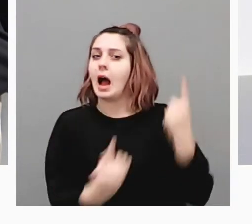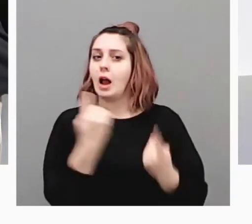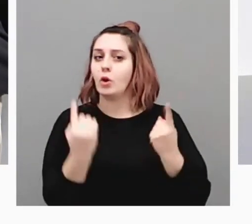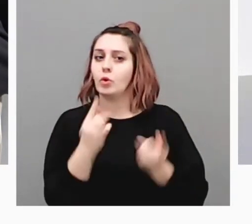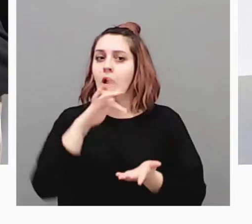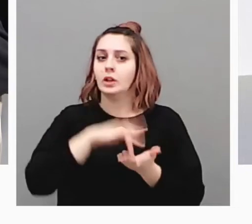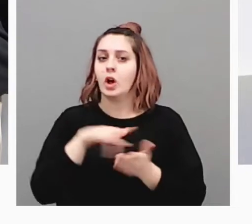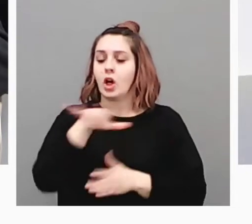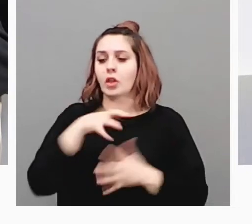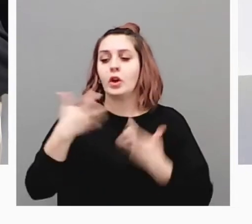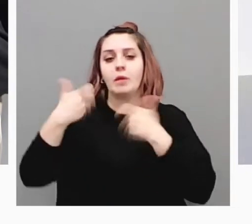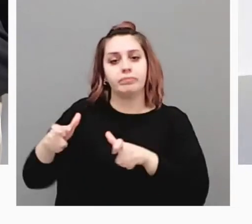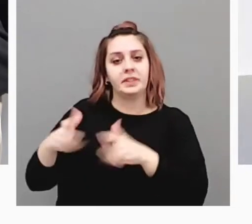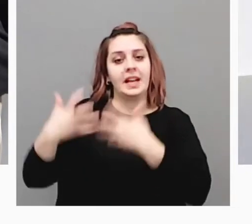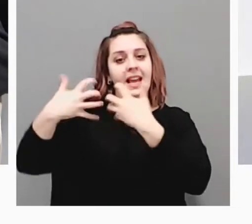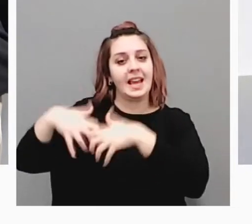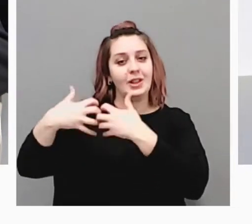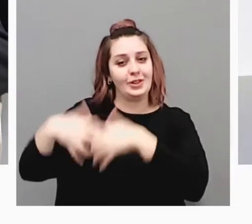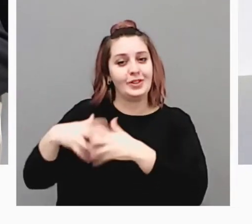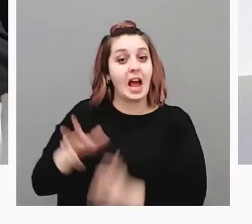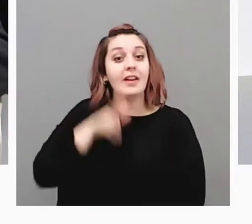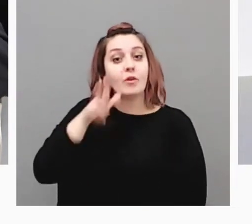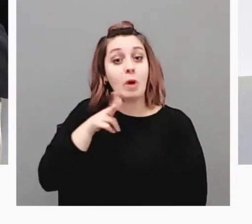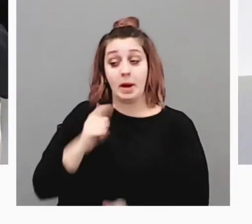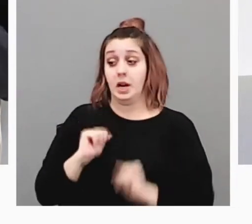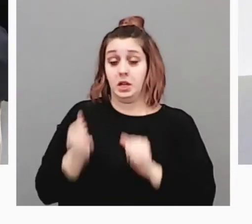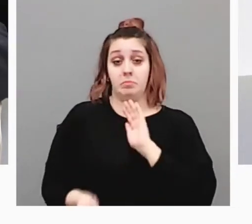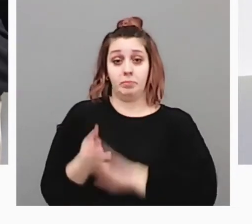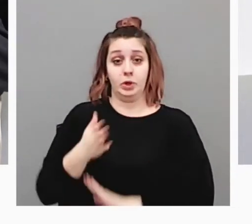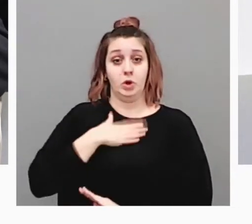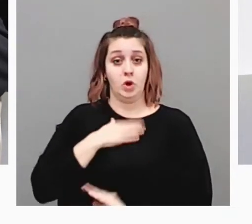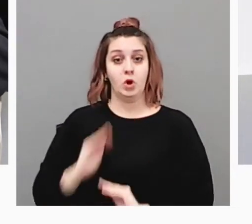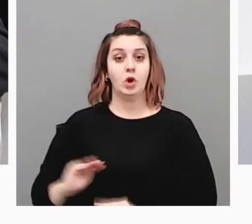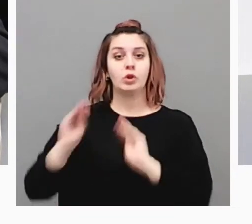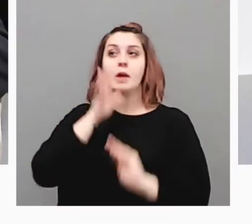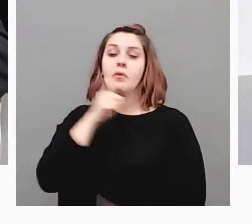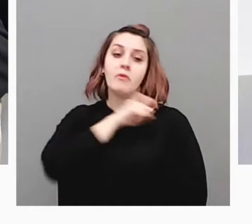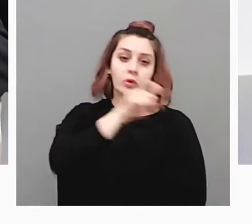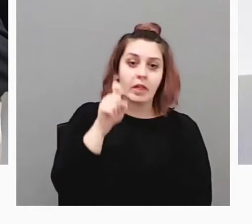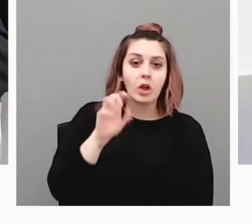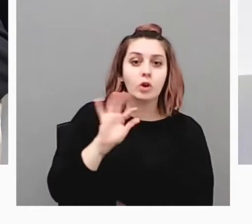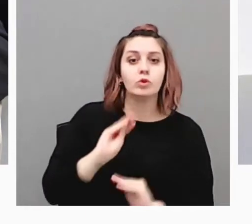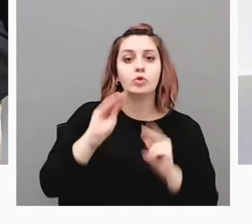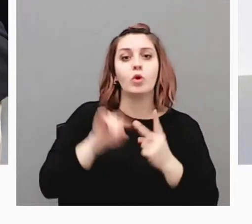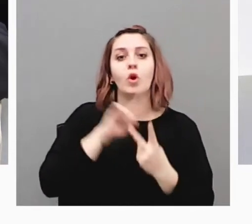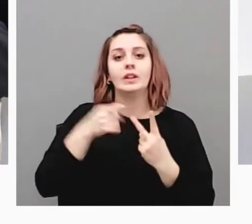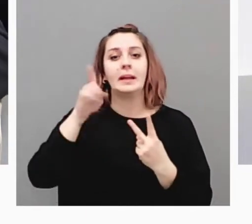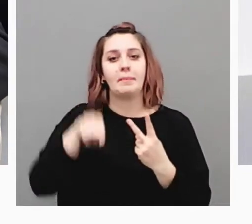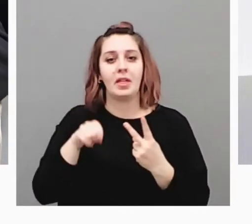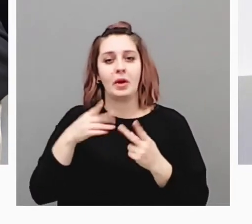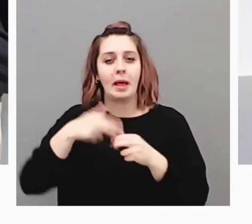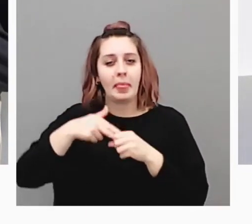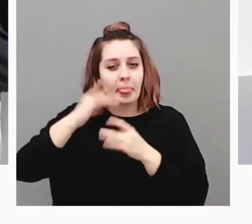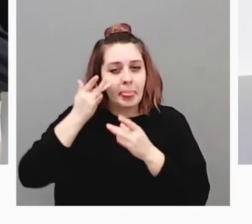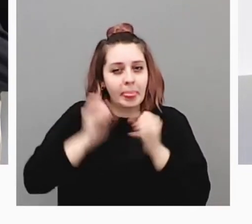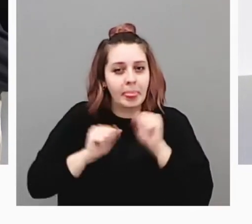área industrial de Huelva, que tienen sus propias iniciativas, ¿no? El caso de Atlantic Copper con su fundación, o el caso también de la refinería, ¿no? Las propias visitas que